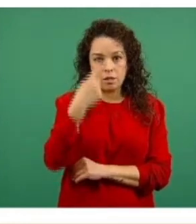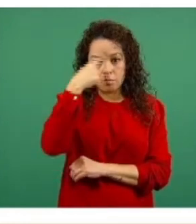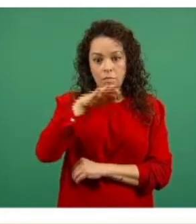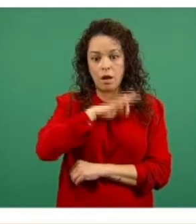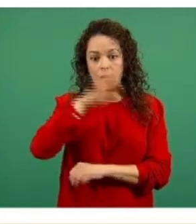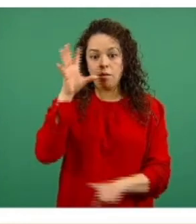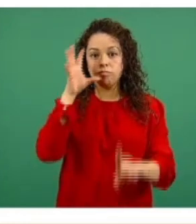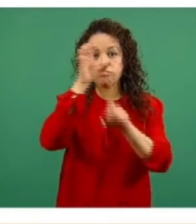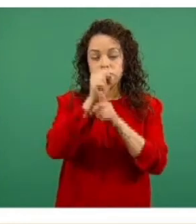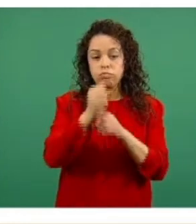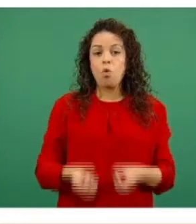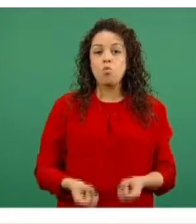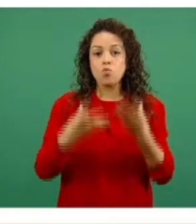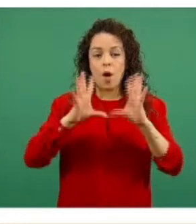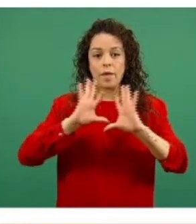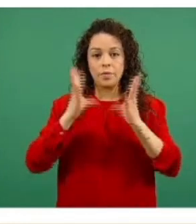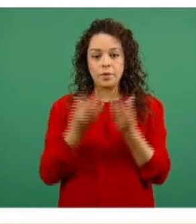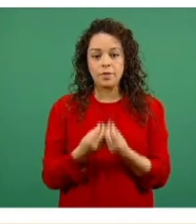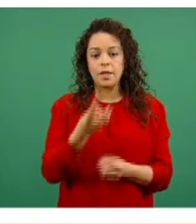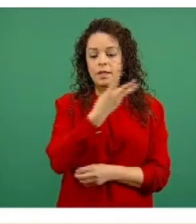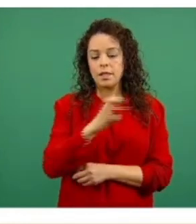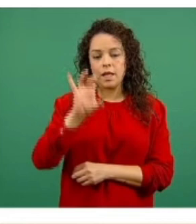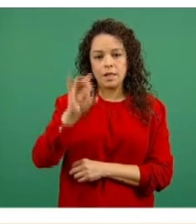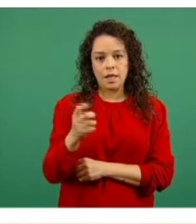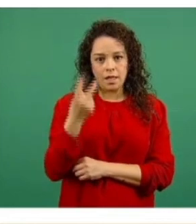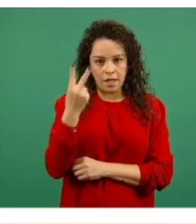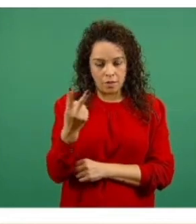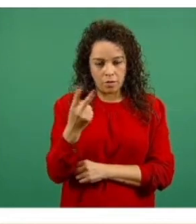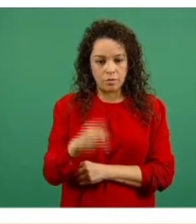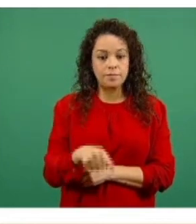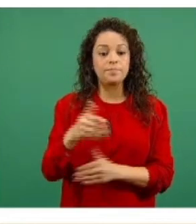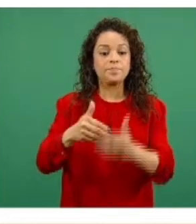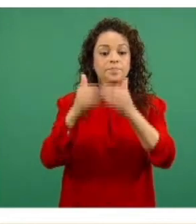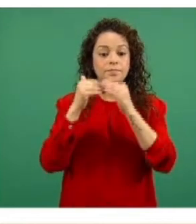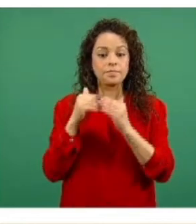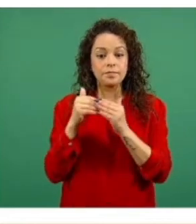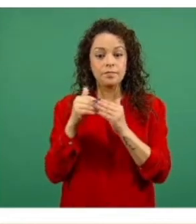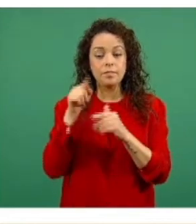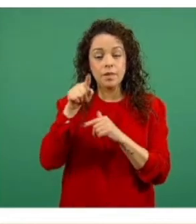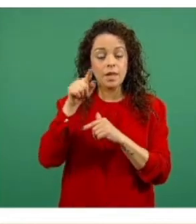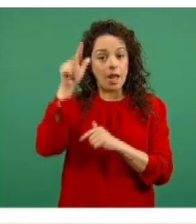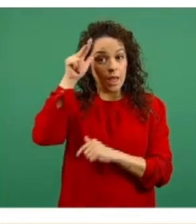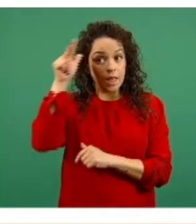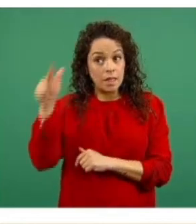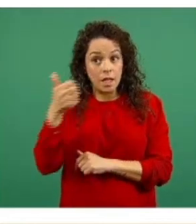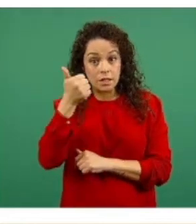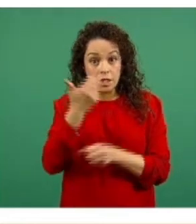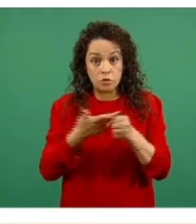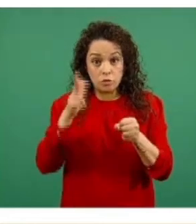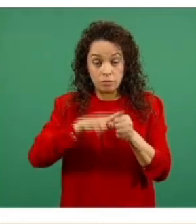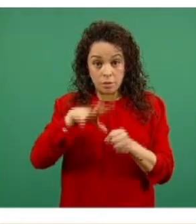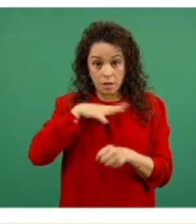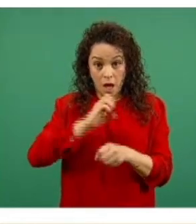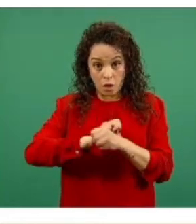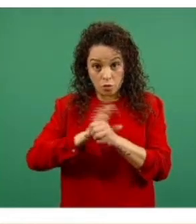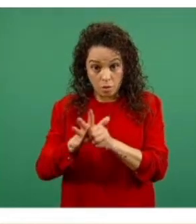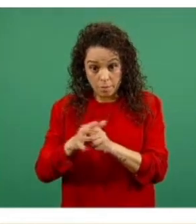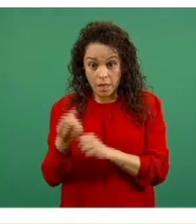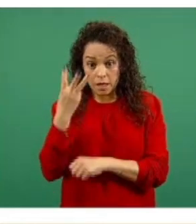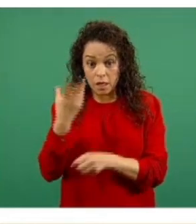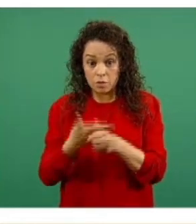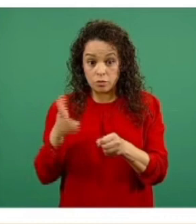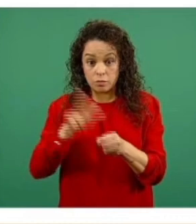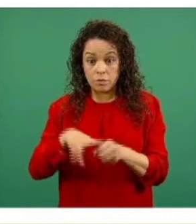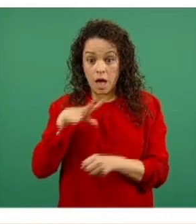de 332. En Hidalgo, de los 6 hospitales del IMSS que tienen COVID, en 3 hospitales existirá este